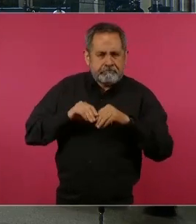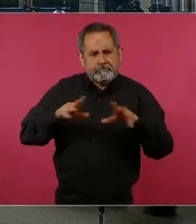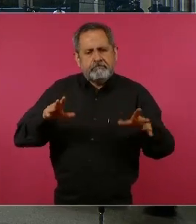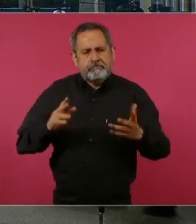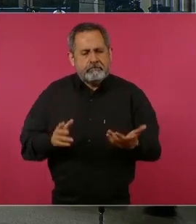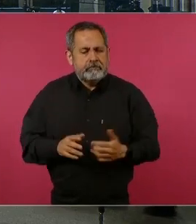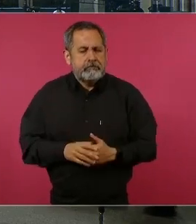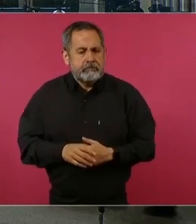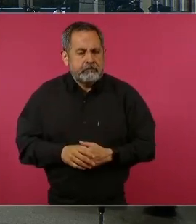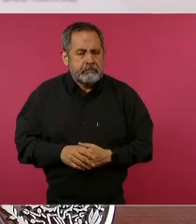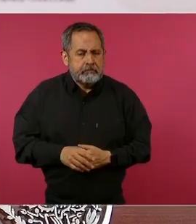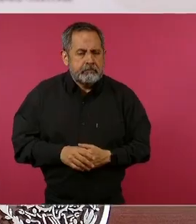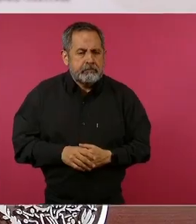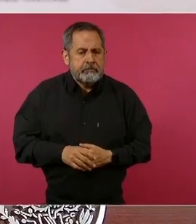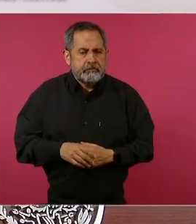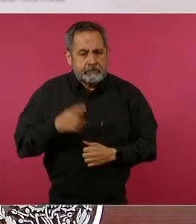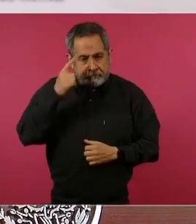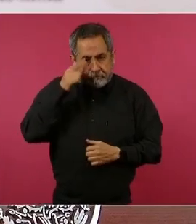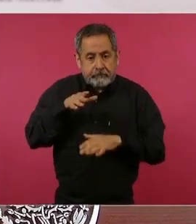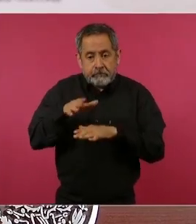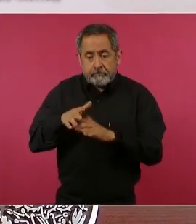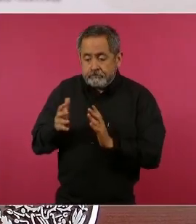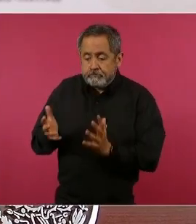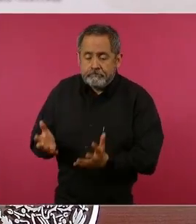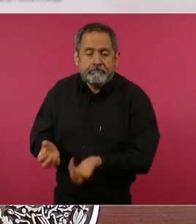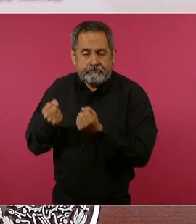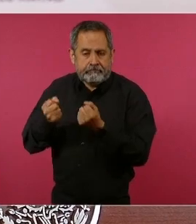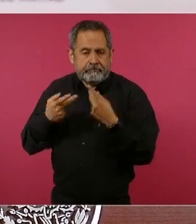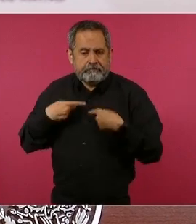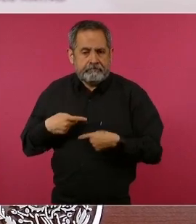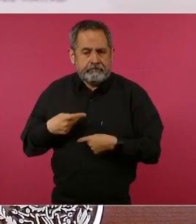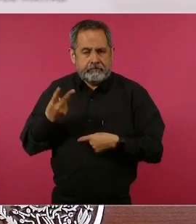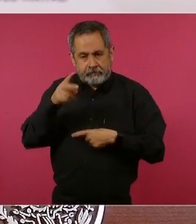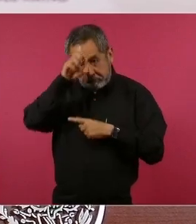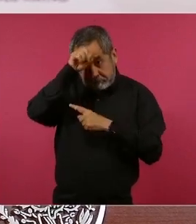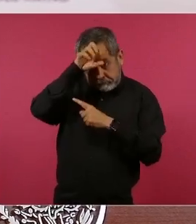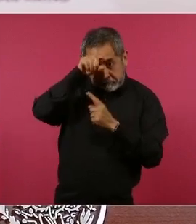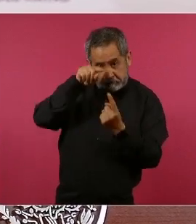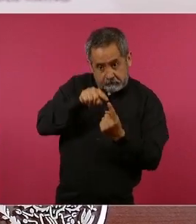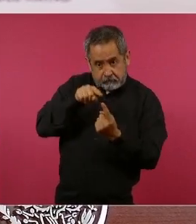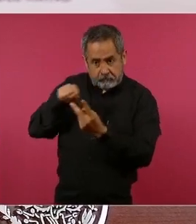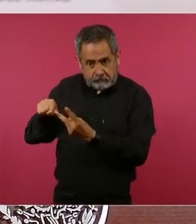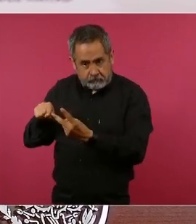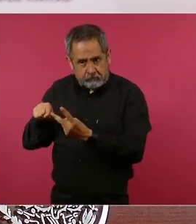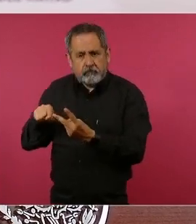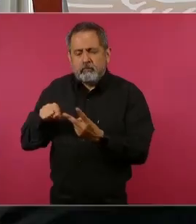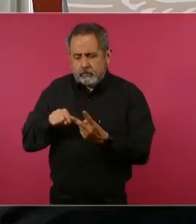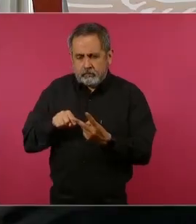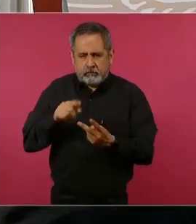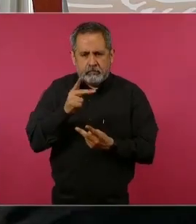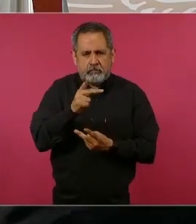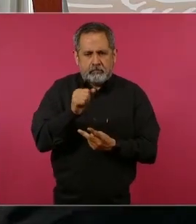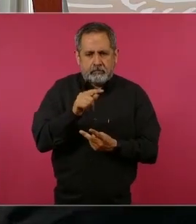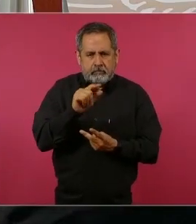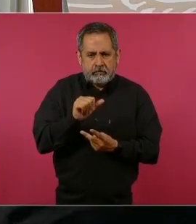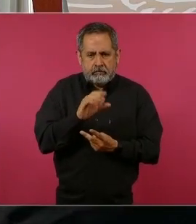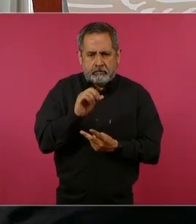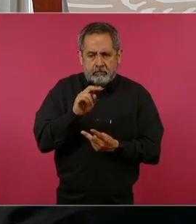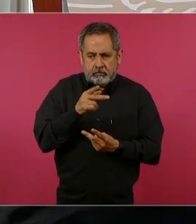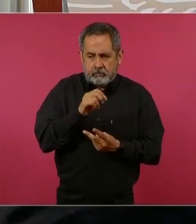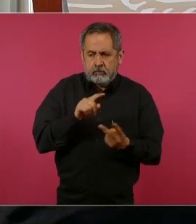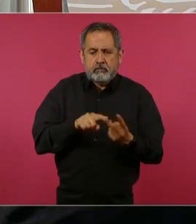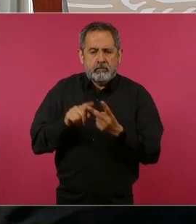para solo rescate de las dos minas, ¿no?, de los mineros de Pasta de Conchos y